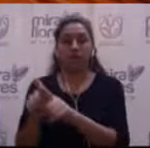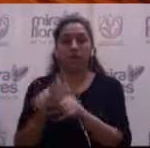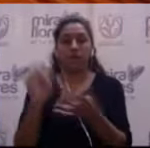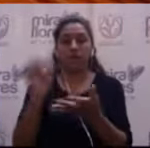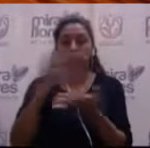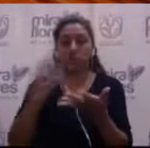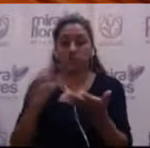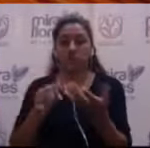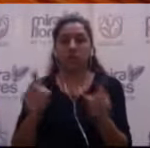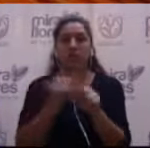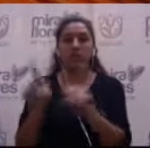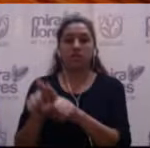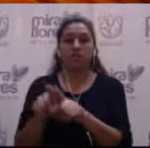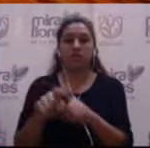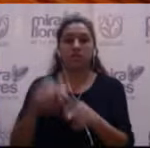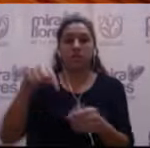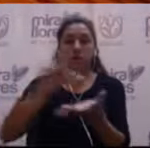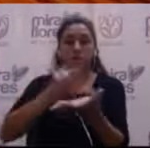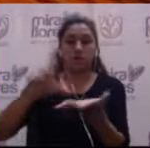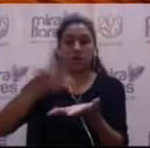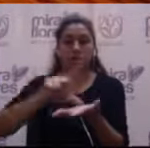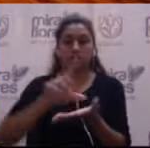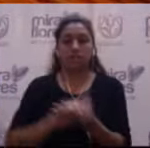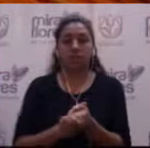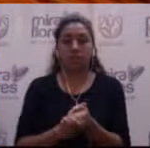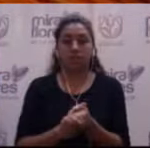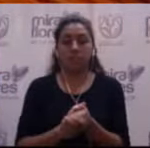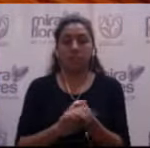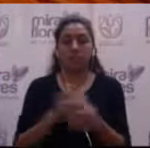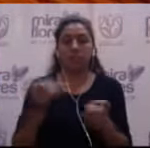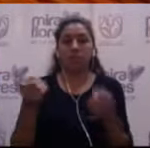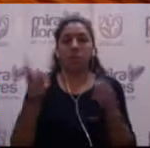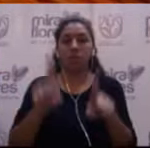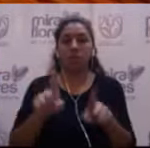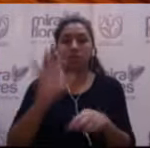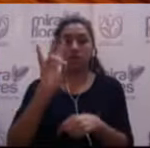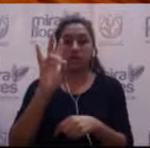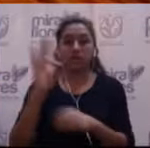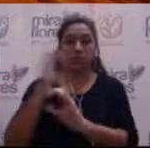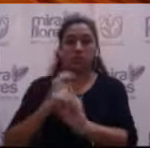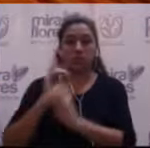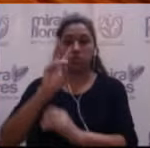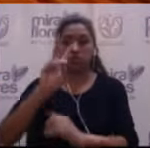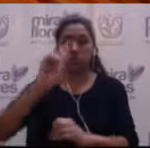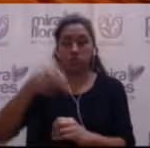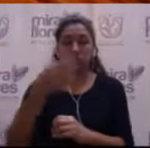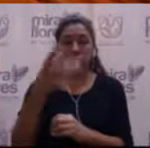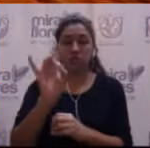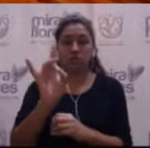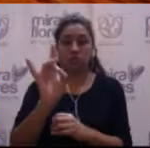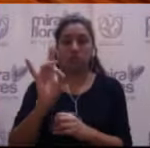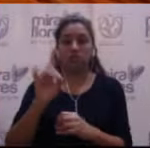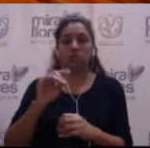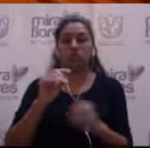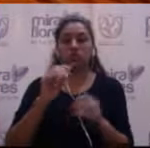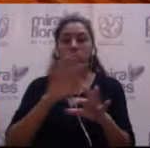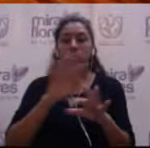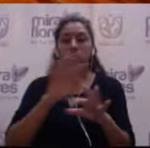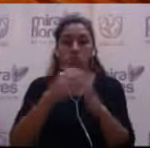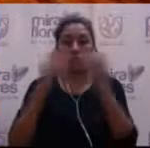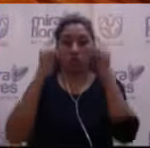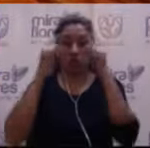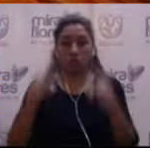y consejos distritales de la República, a realizarse el 7 de octubre de 2018, de conformidad con las consideraciones expuestas en el